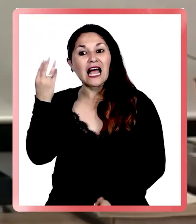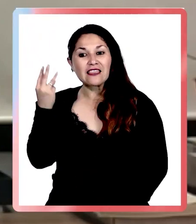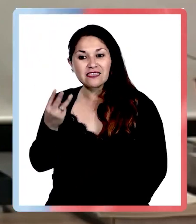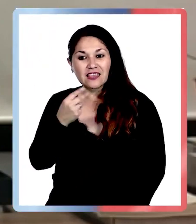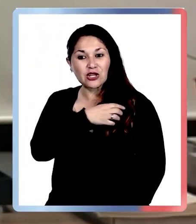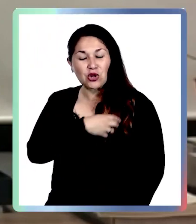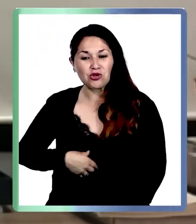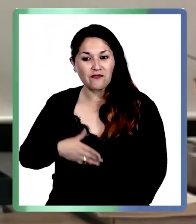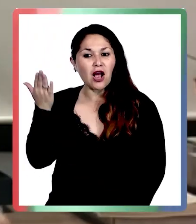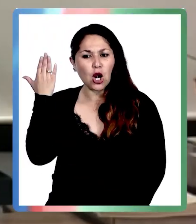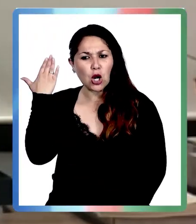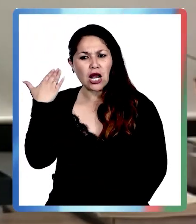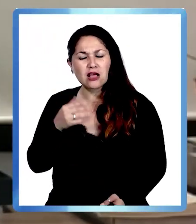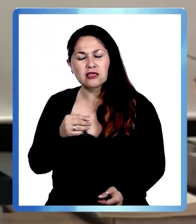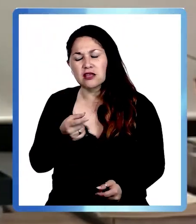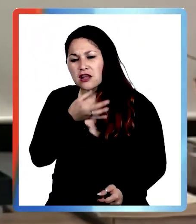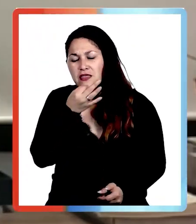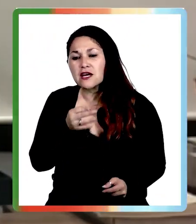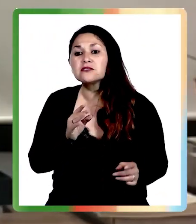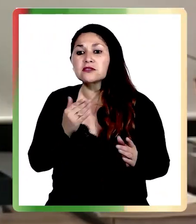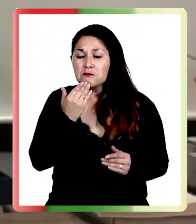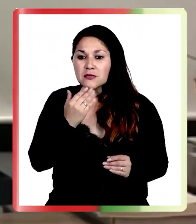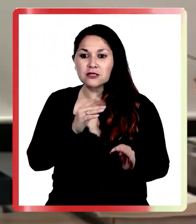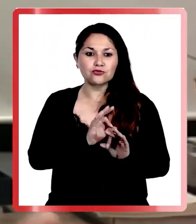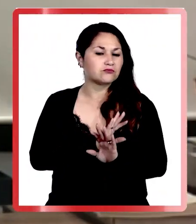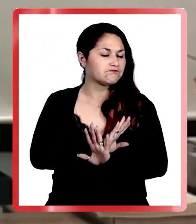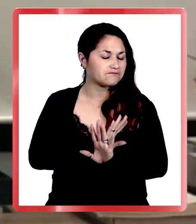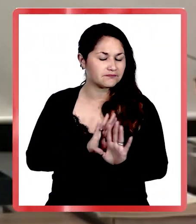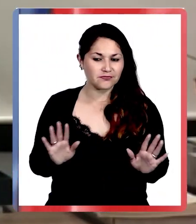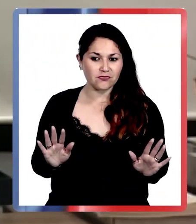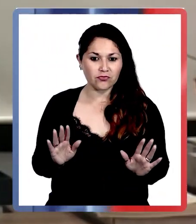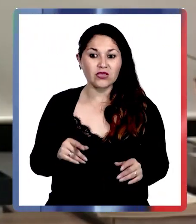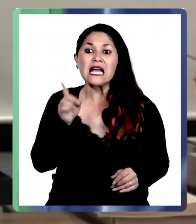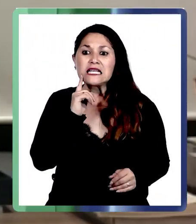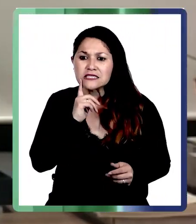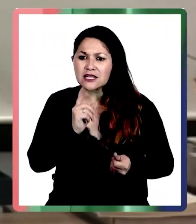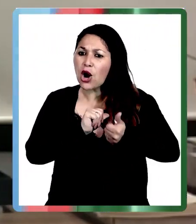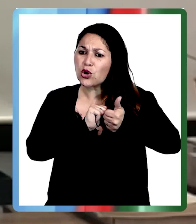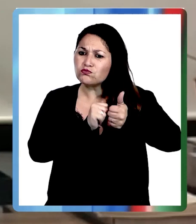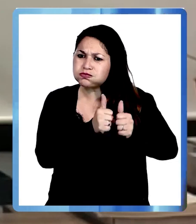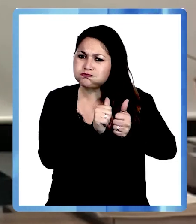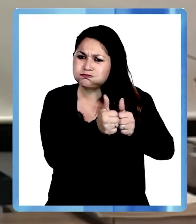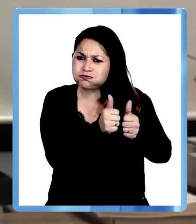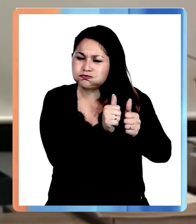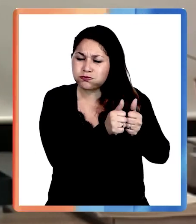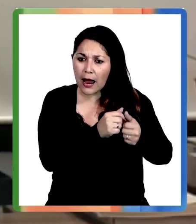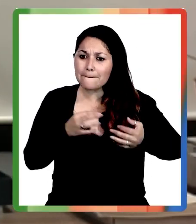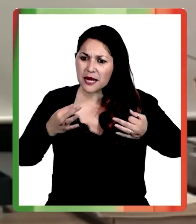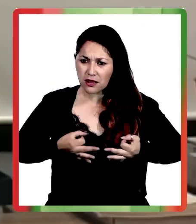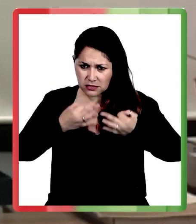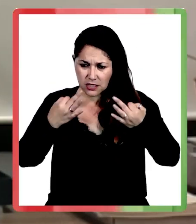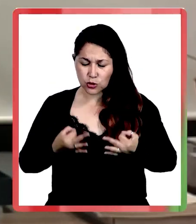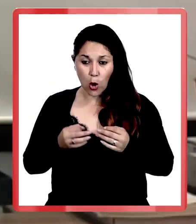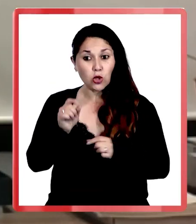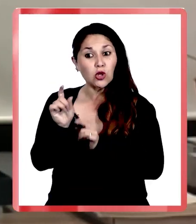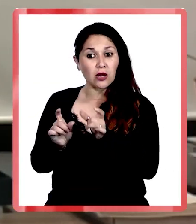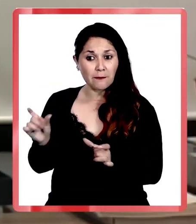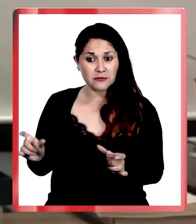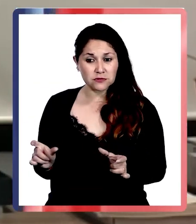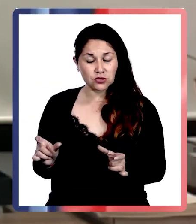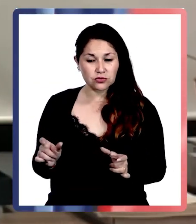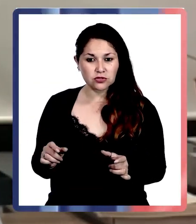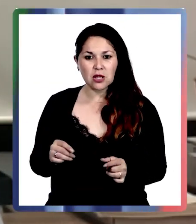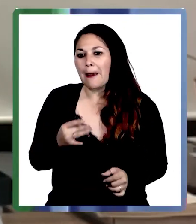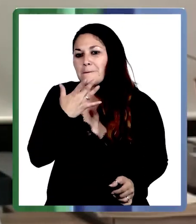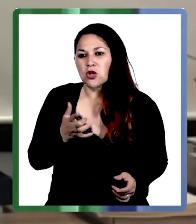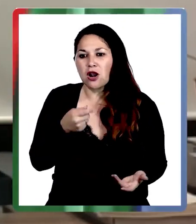voces que les decían que tenían que ayornarse, que tenían que reformarse, que tenían que ser más justos con las personas. ¿Por qué le